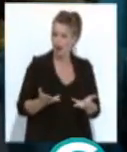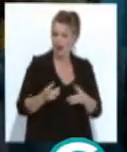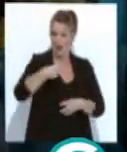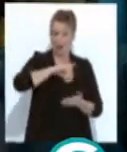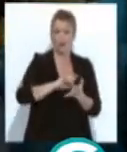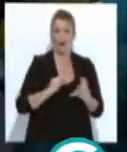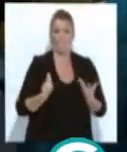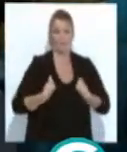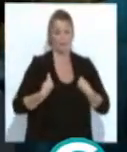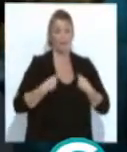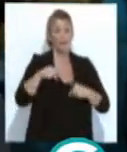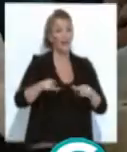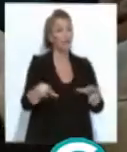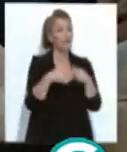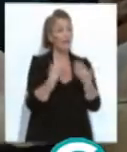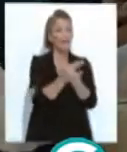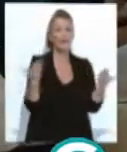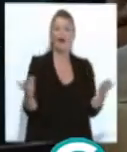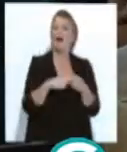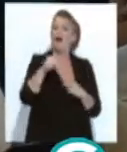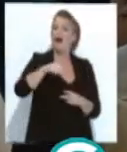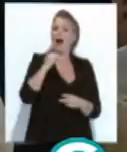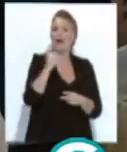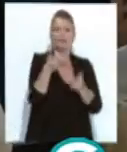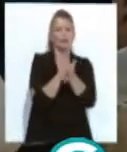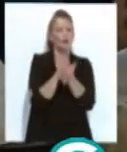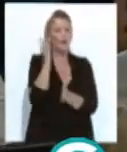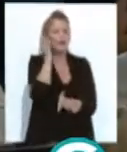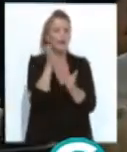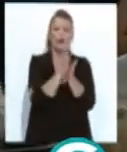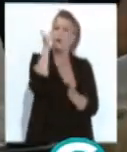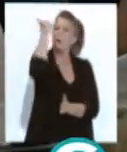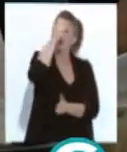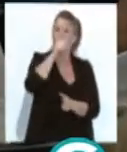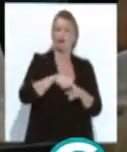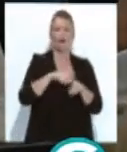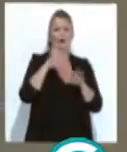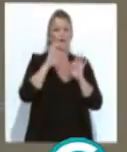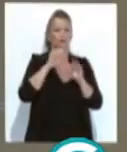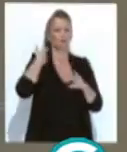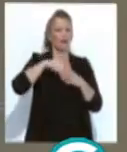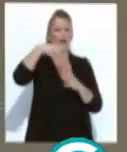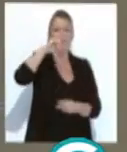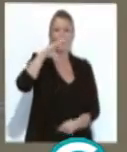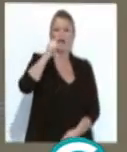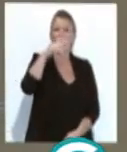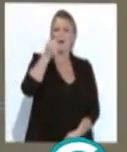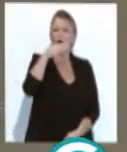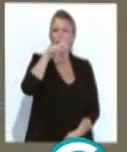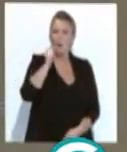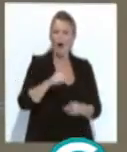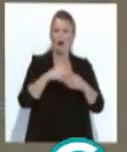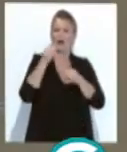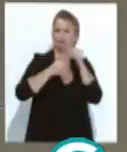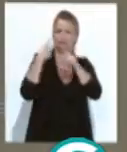vivir. En aquella sociedad resulta que llegaron compañeras y compañeros de Nicaragua, gente del Frente